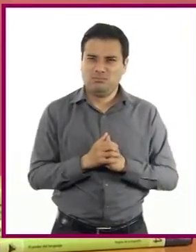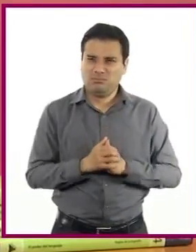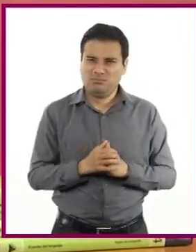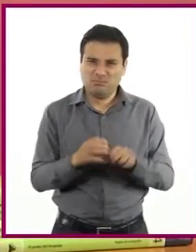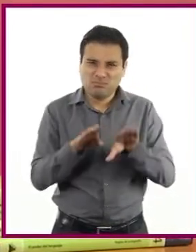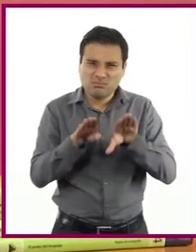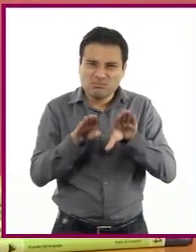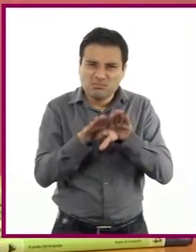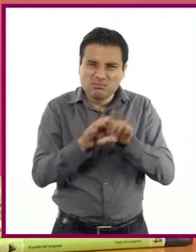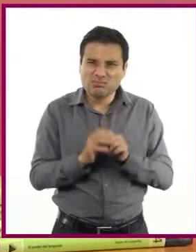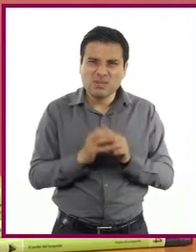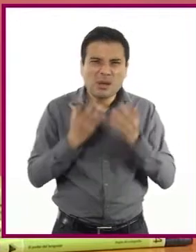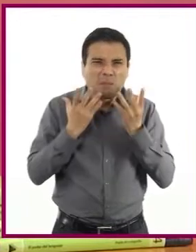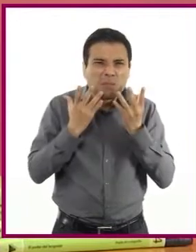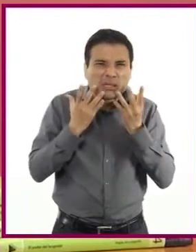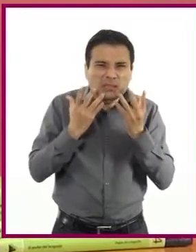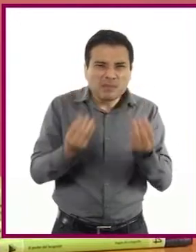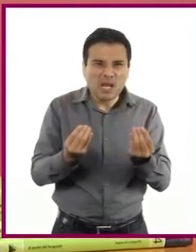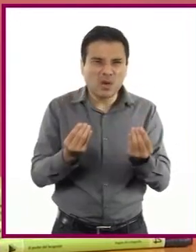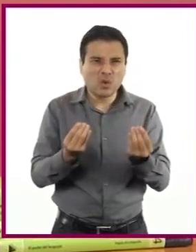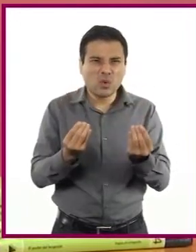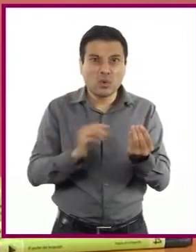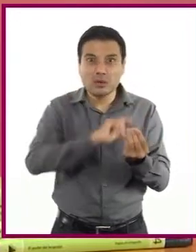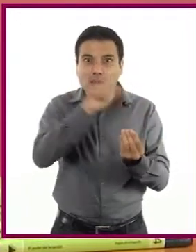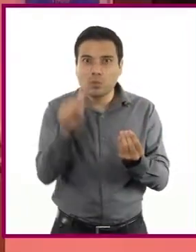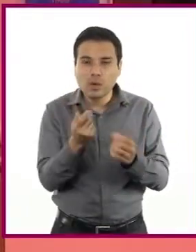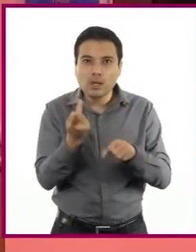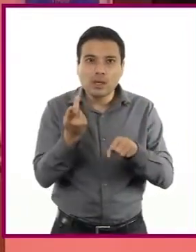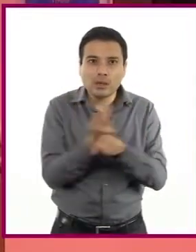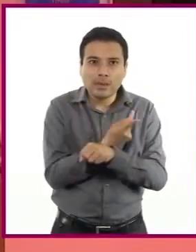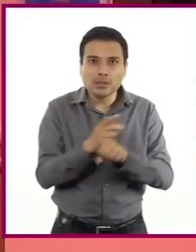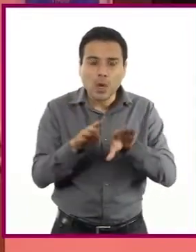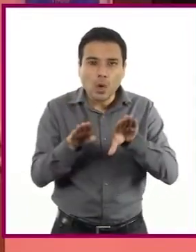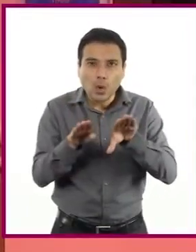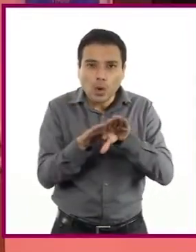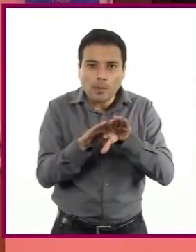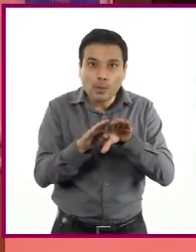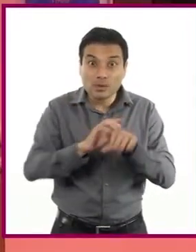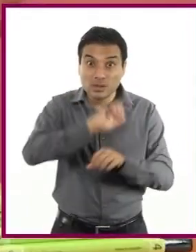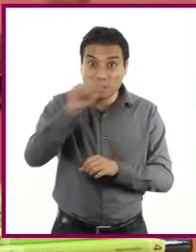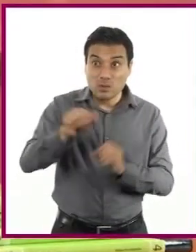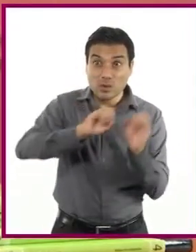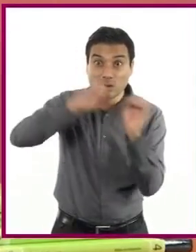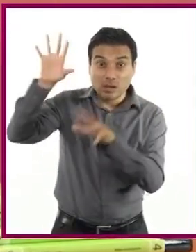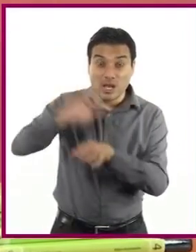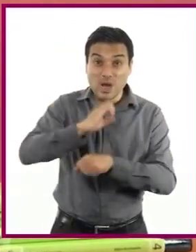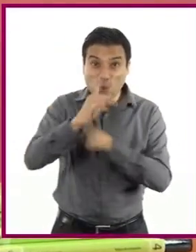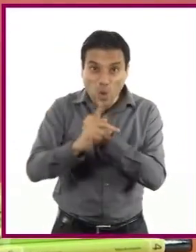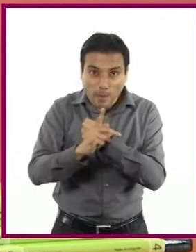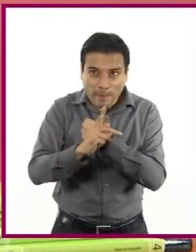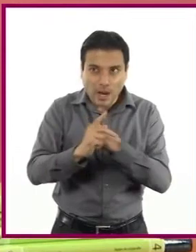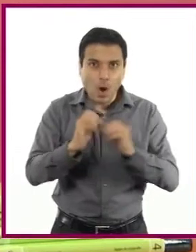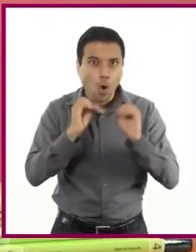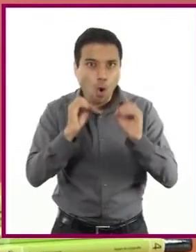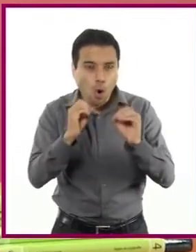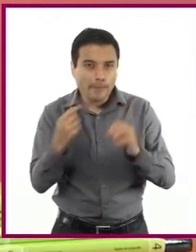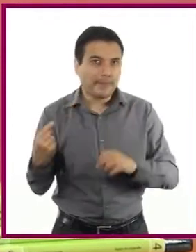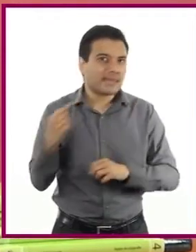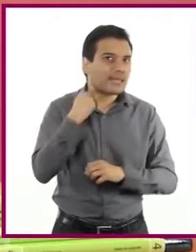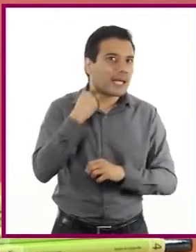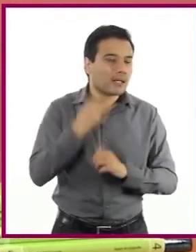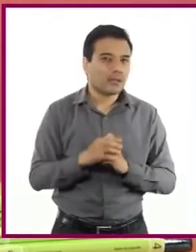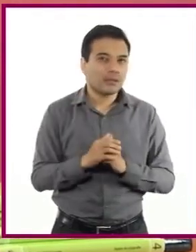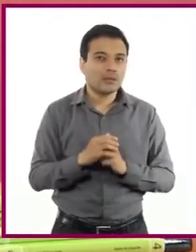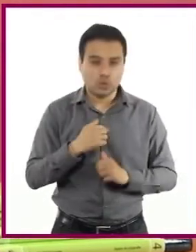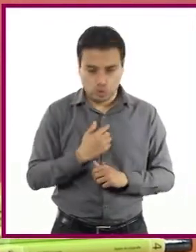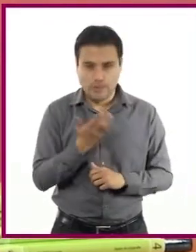a Maximiliano de Habsburgo tras el triunfo del ejército republicano. ¿Sería enviado de regreso a Europa o le esperaba otro destino más cruel? Así que les